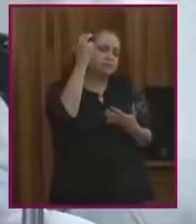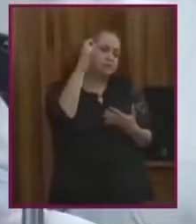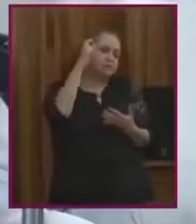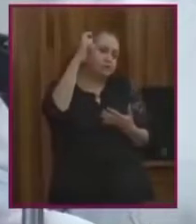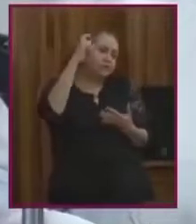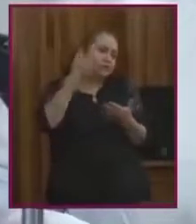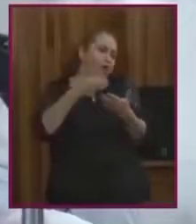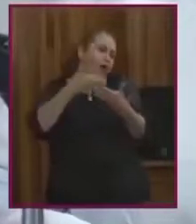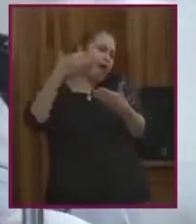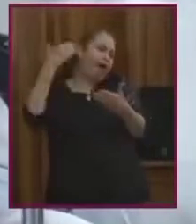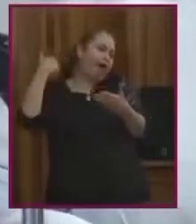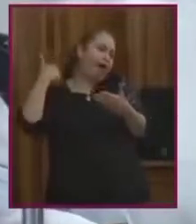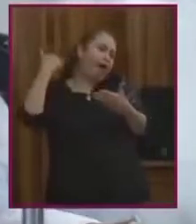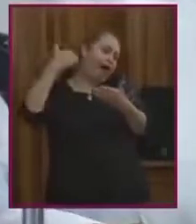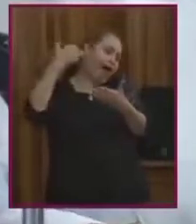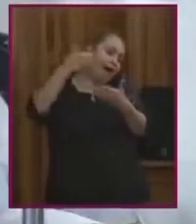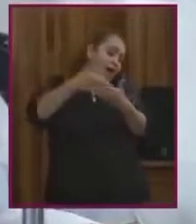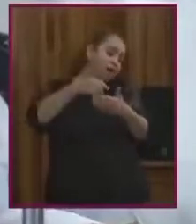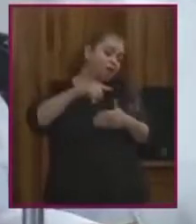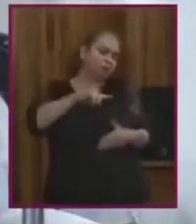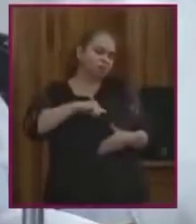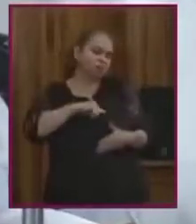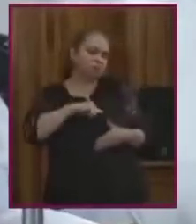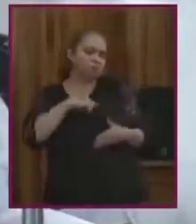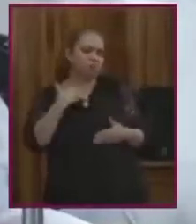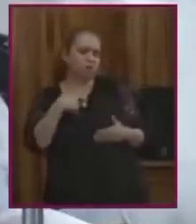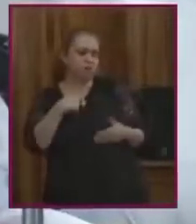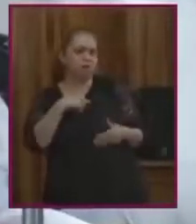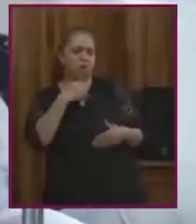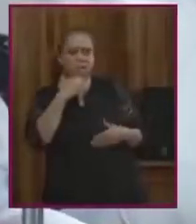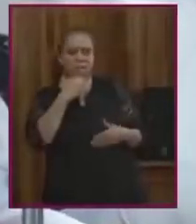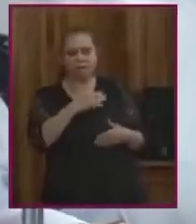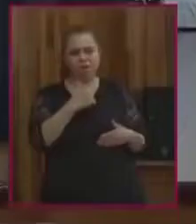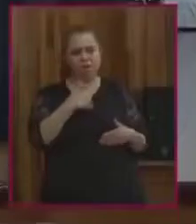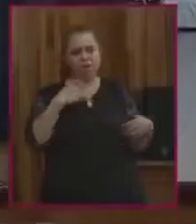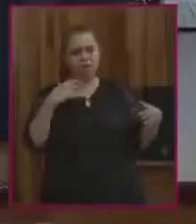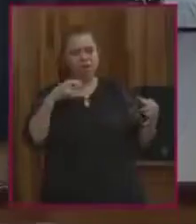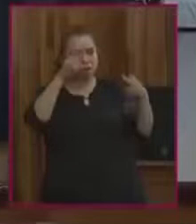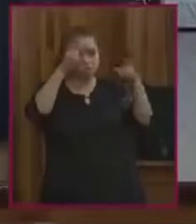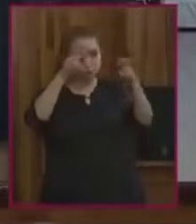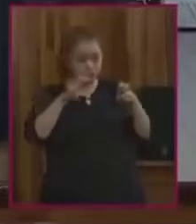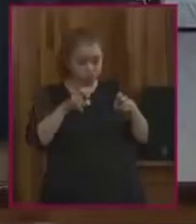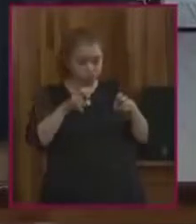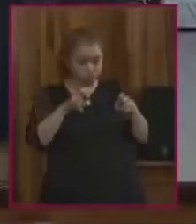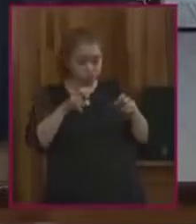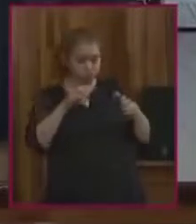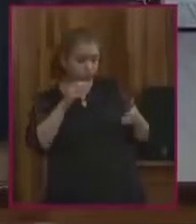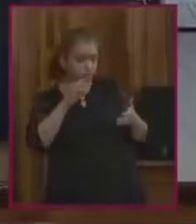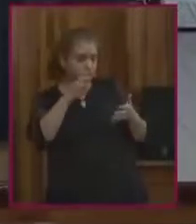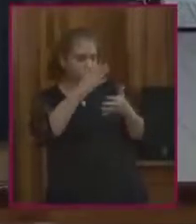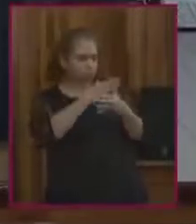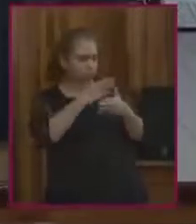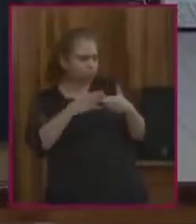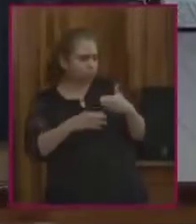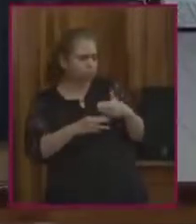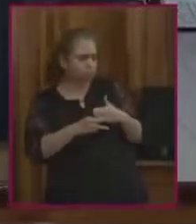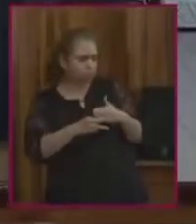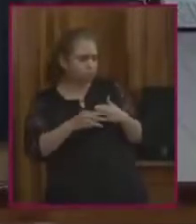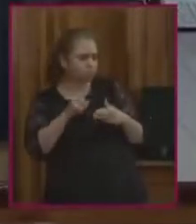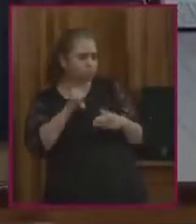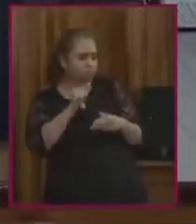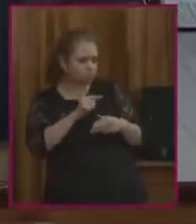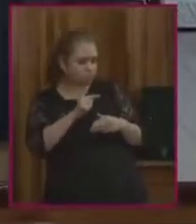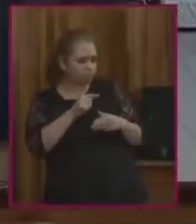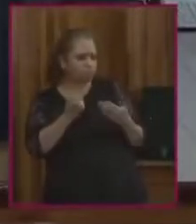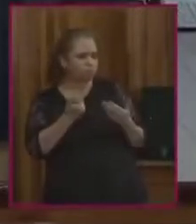Me parece un acierto que este marco curricular inicie justamente con un panorama de